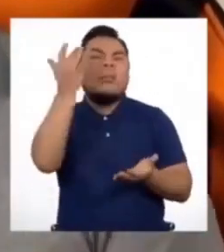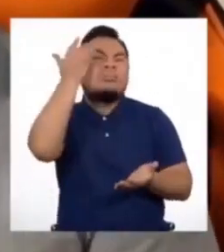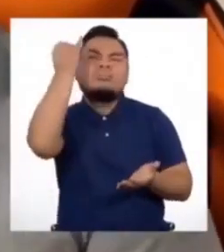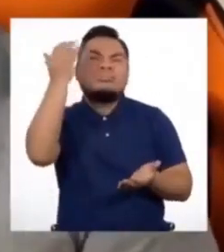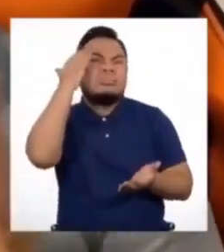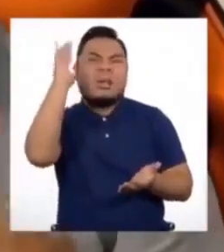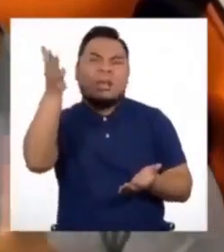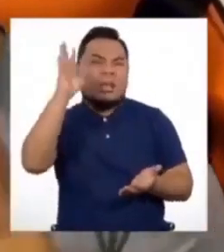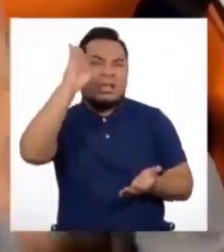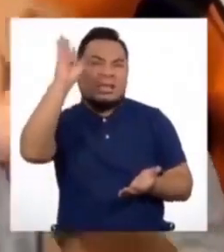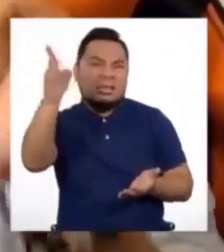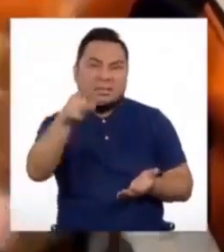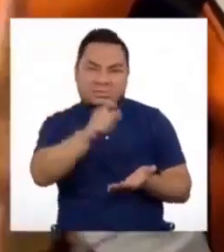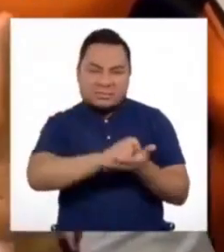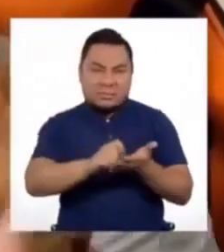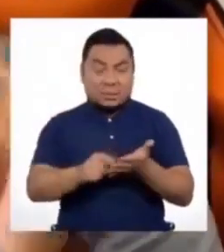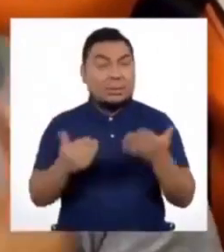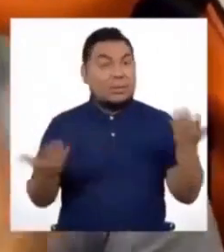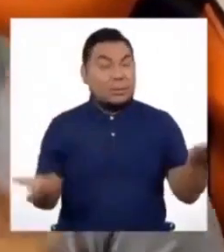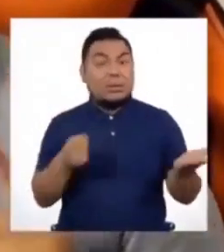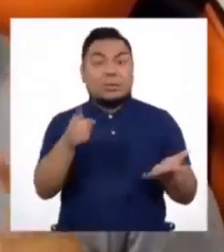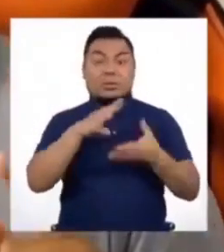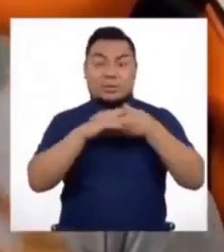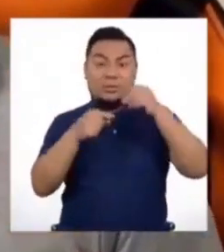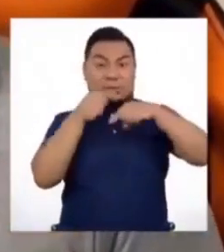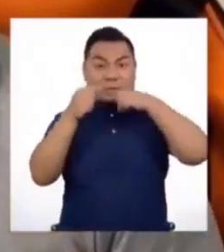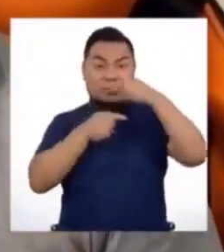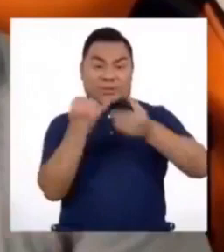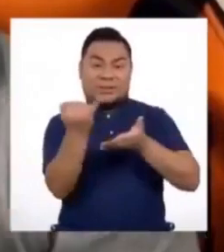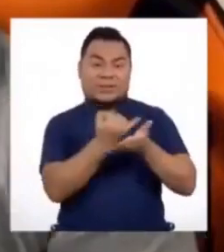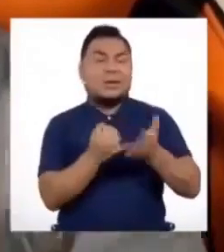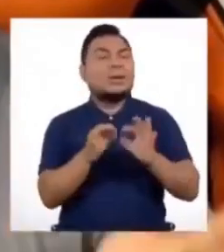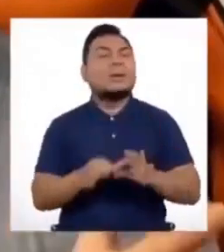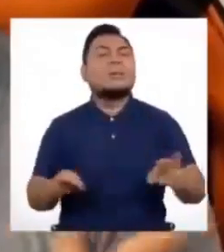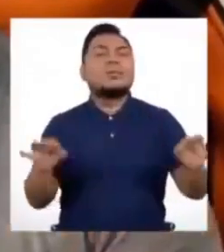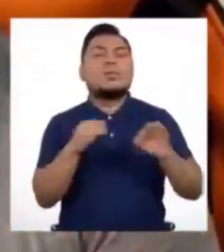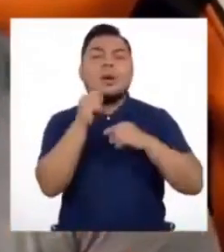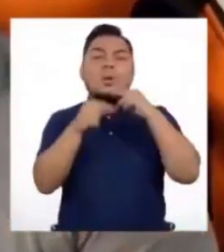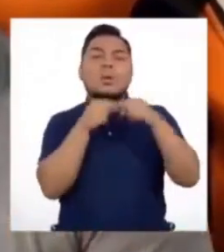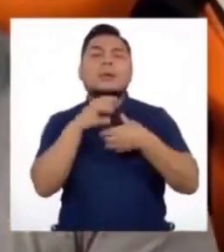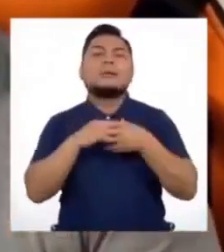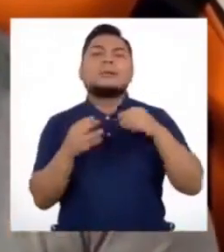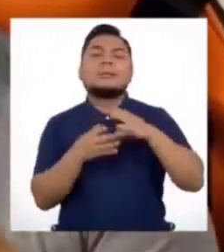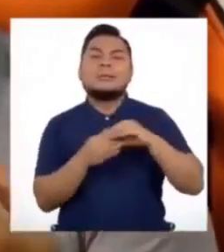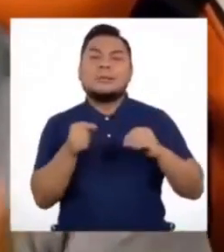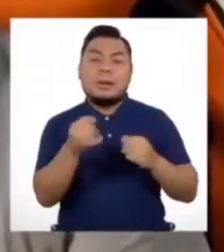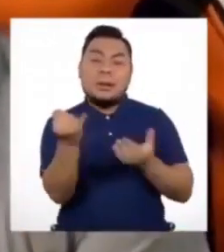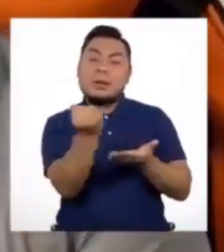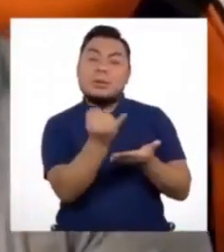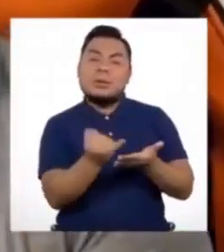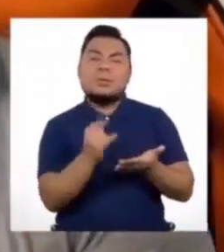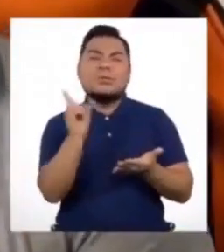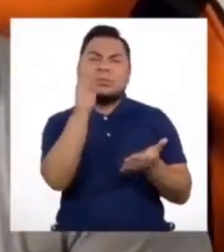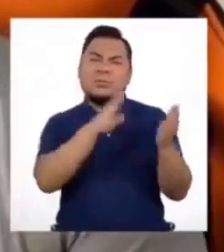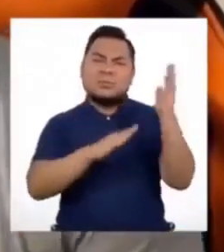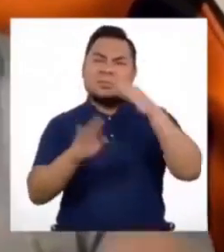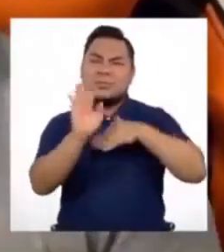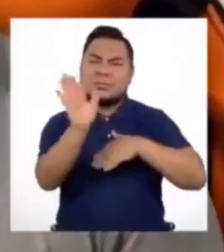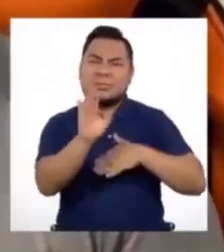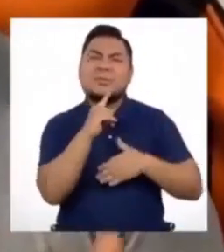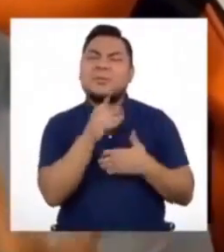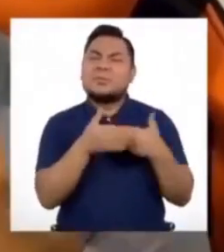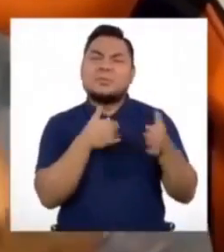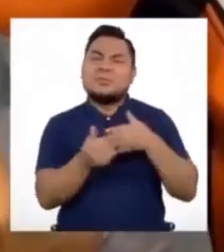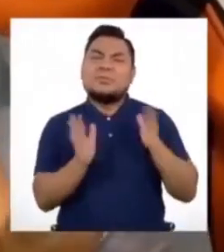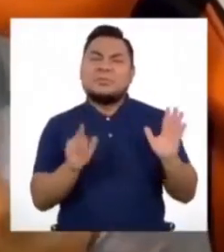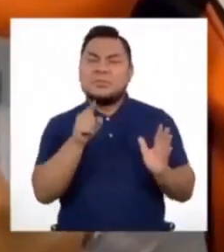eso. Y además, para contar un cómic, lo más importante es narrar la historia. El dibujo, no te preocupes de eso. No importa